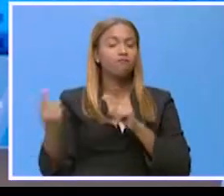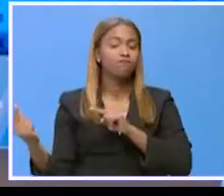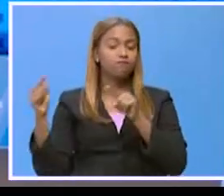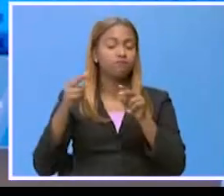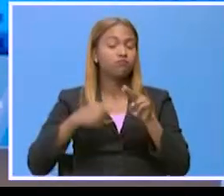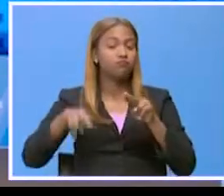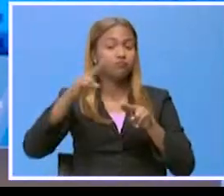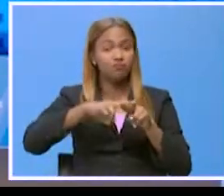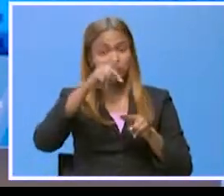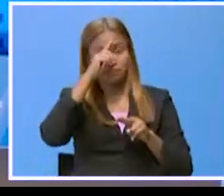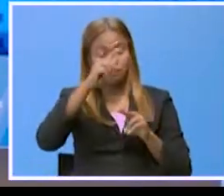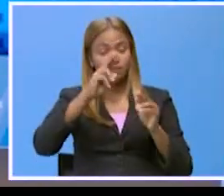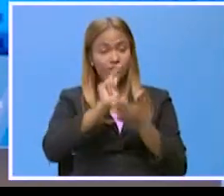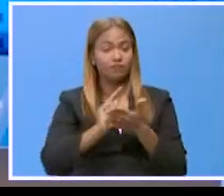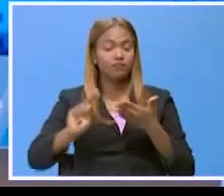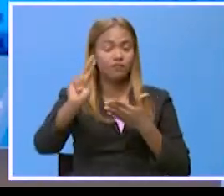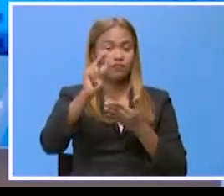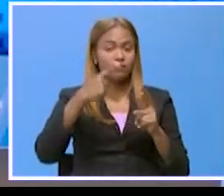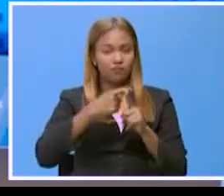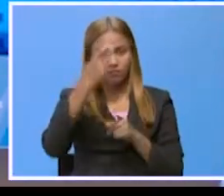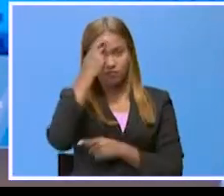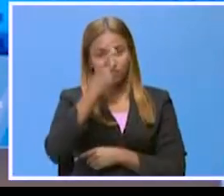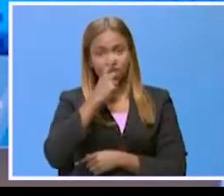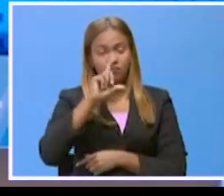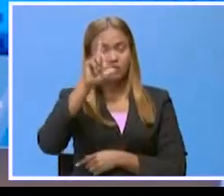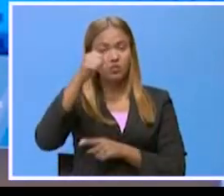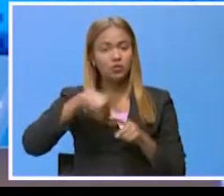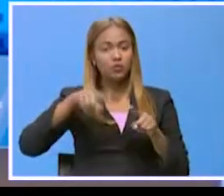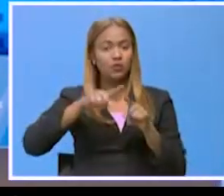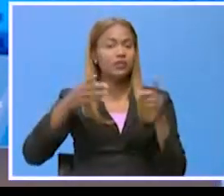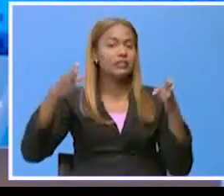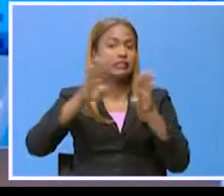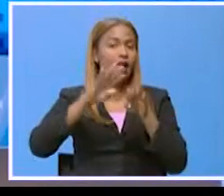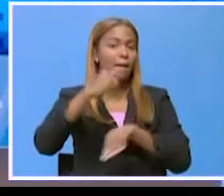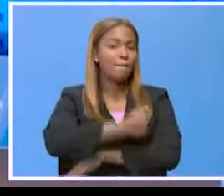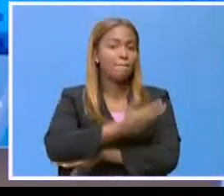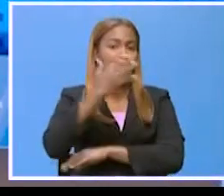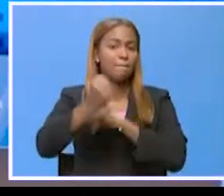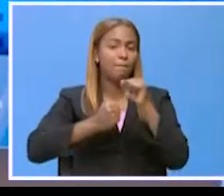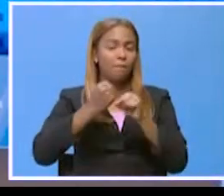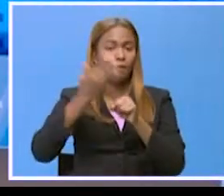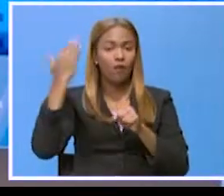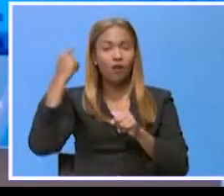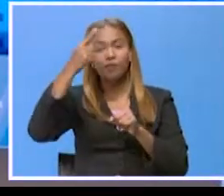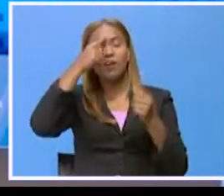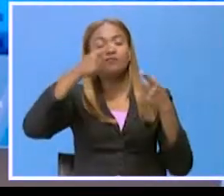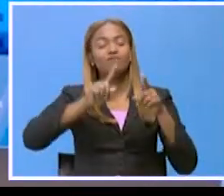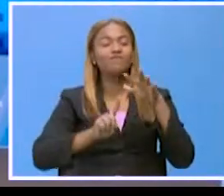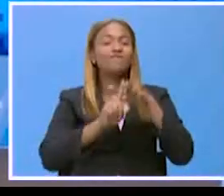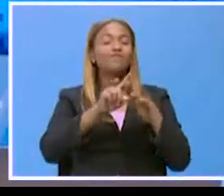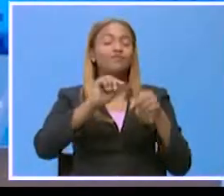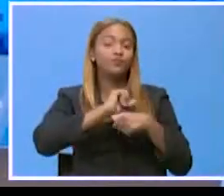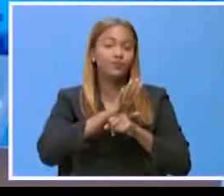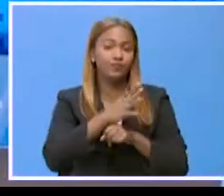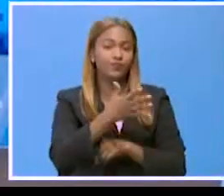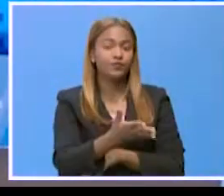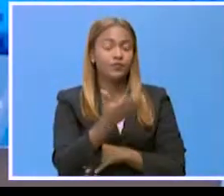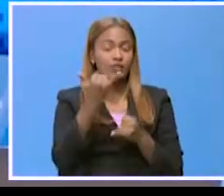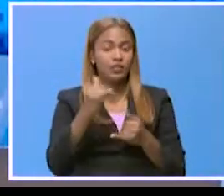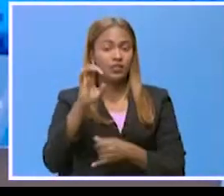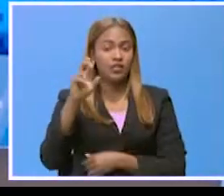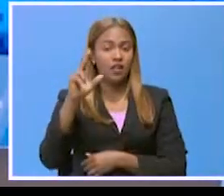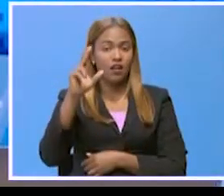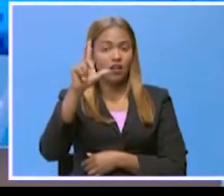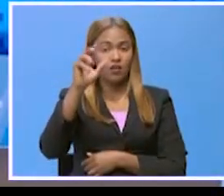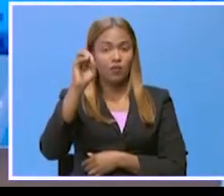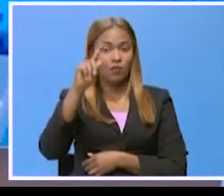la normalidad en las universidades del país luego de que fueran cerradas en marzo del año pasado por la pandemia del cob y 19 esther lópez